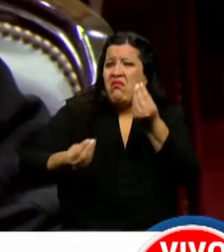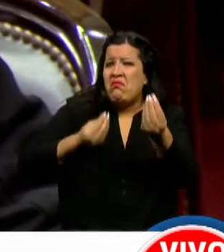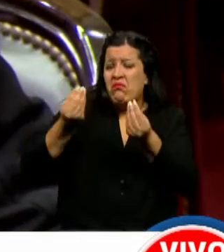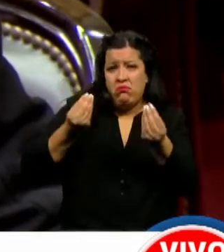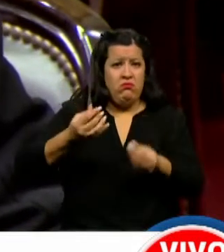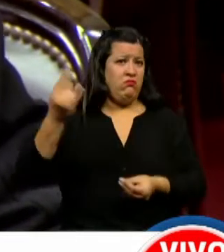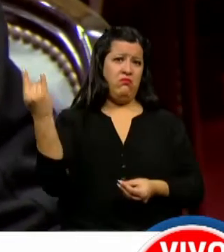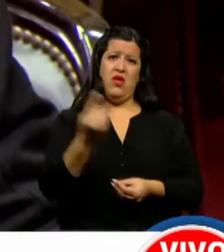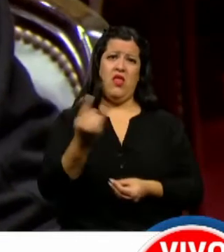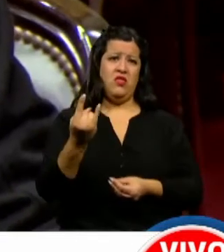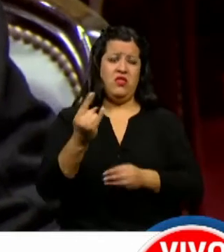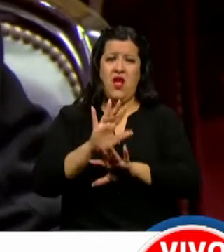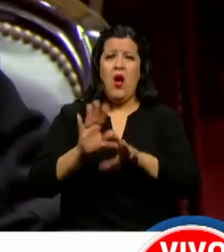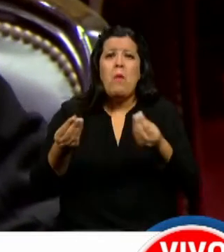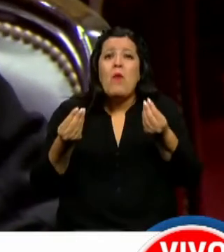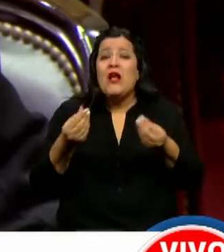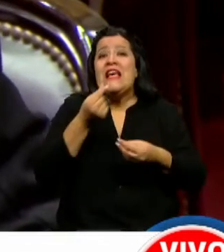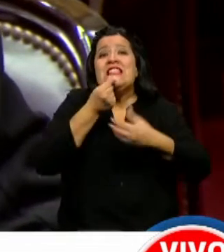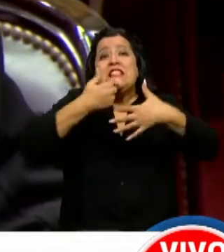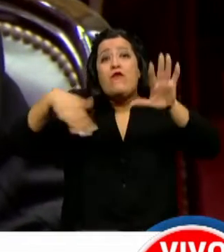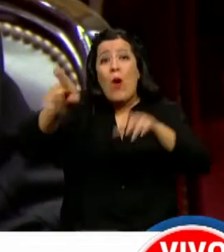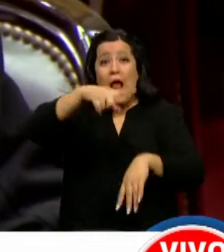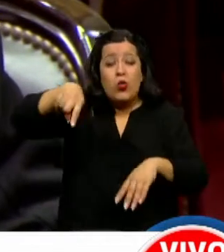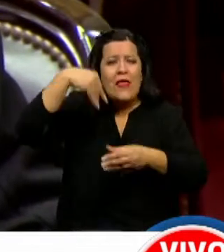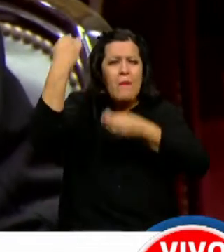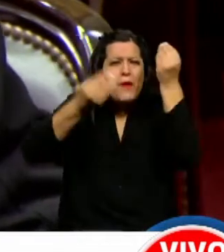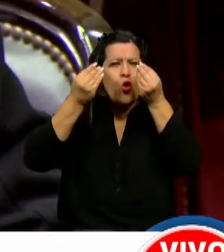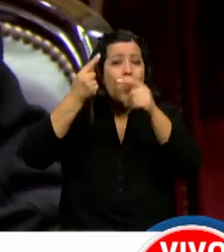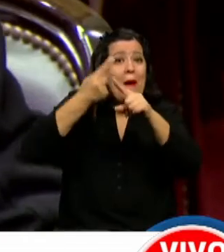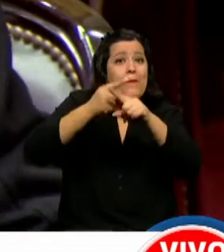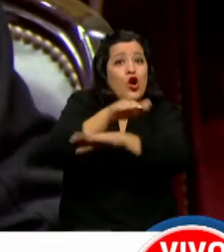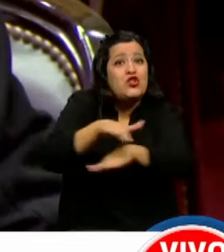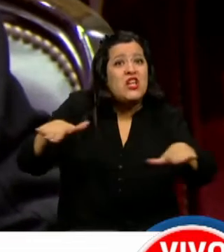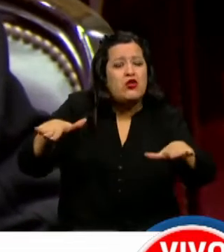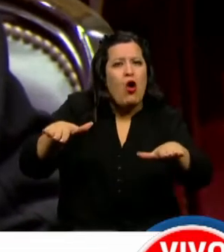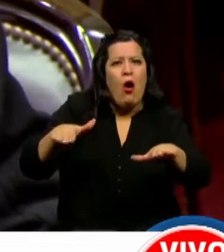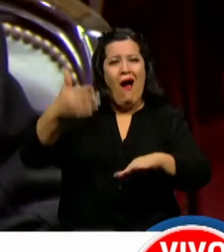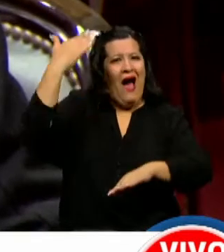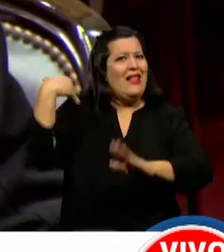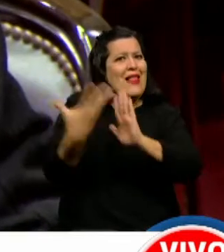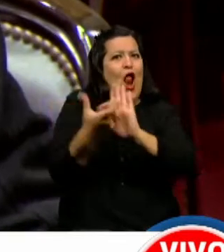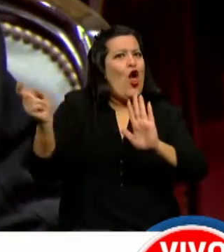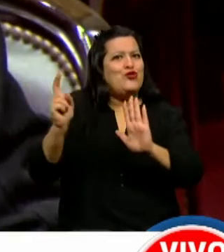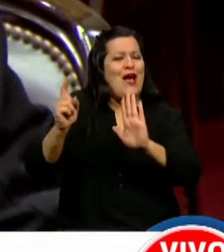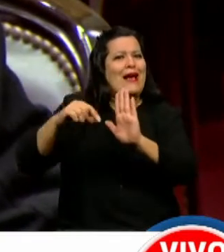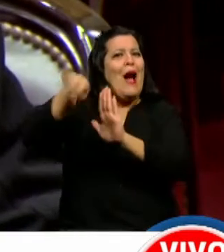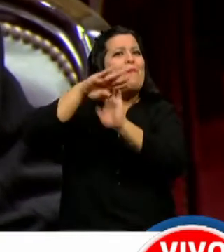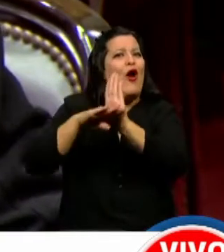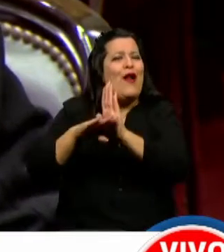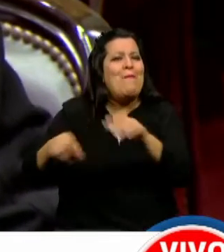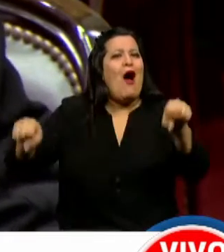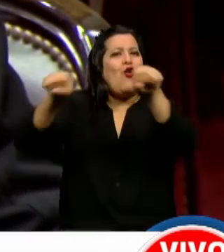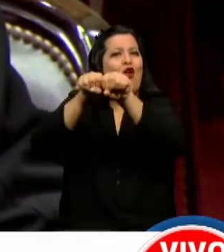están mintiendo, porque si se hubiesen preocupado por los chicos, no le hubiesen quitado el programa Conectar